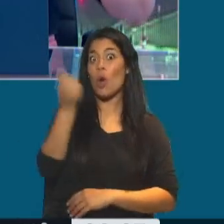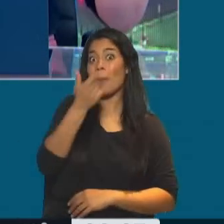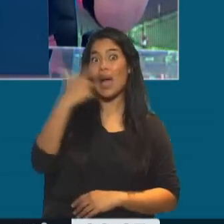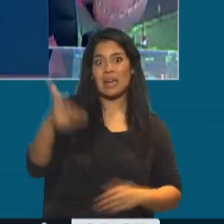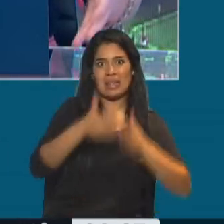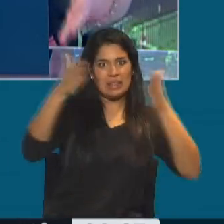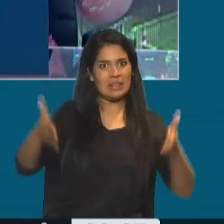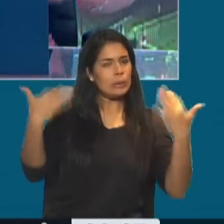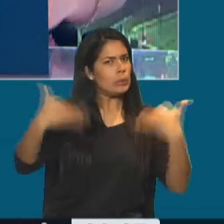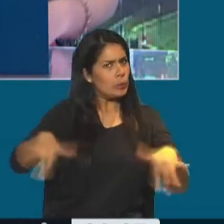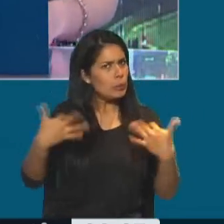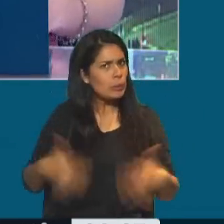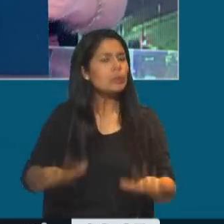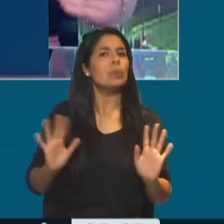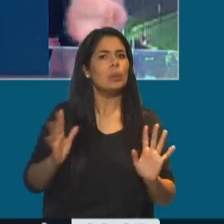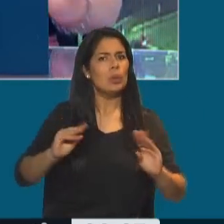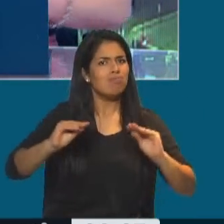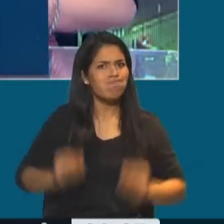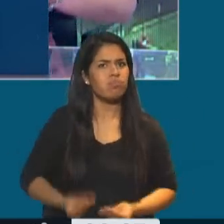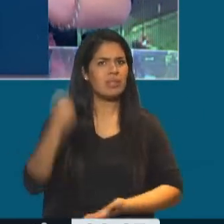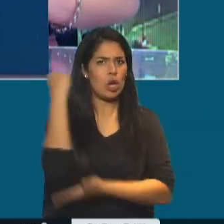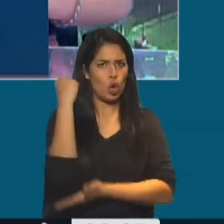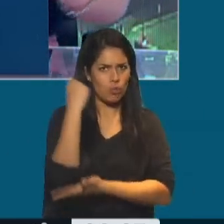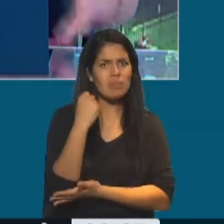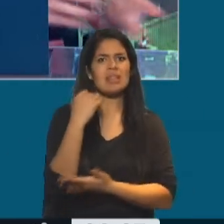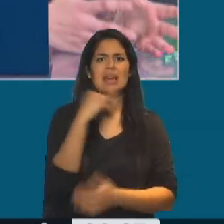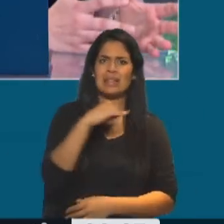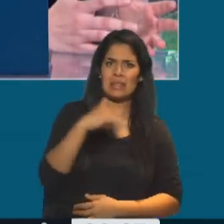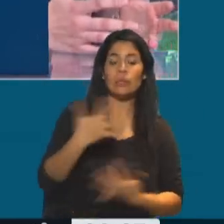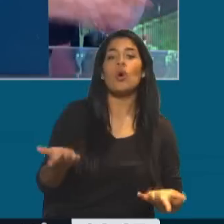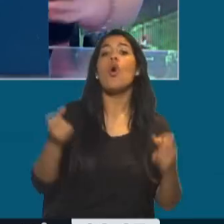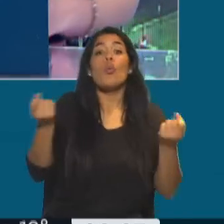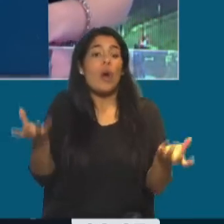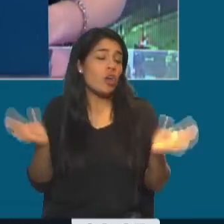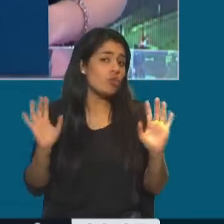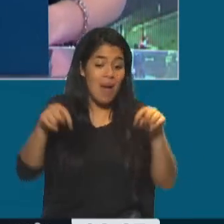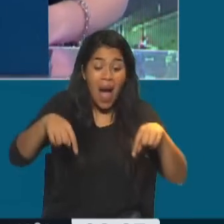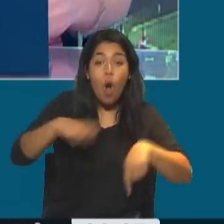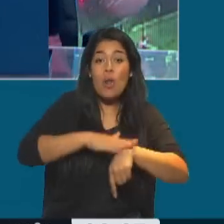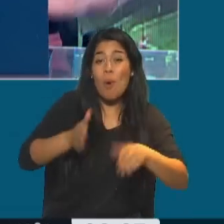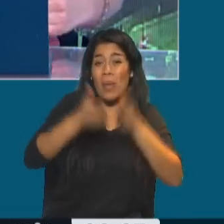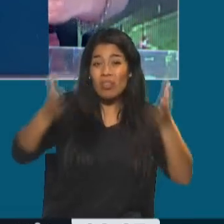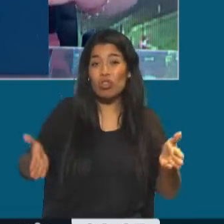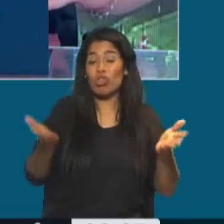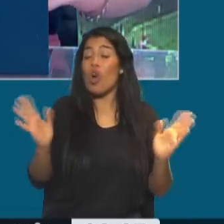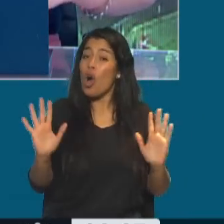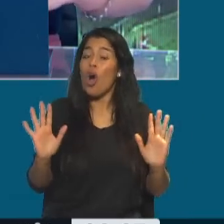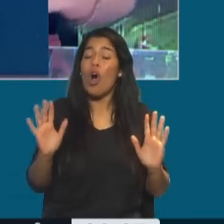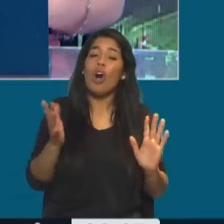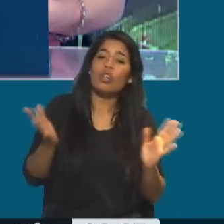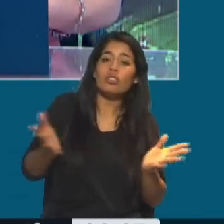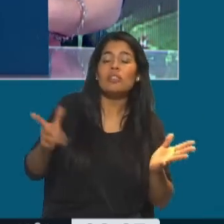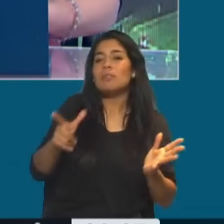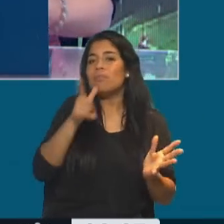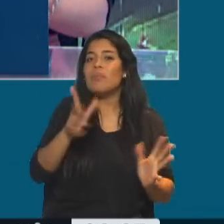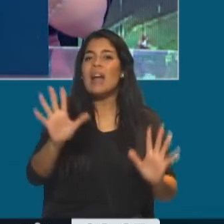en una crisis de cierre de industrias y demás. Con lo bueno y con lo malo que tuvo la gestión, digo, en términos macroeconómicos, terminó de esa manera. Y después, cuando parecía